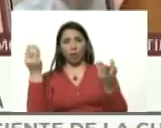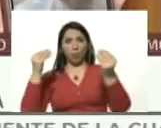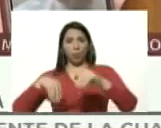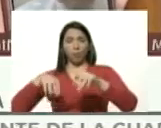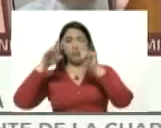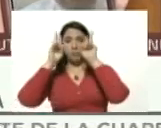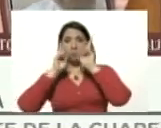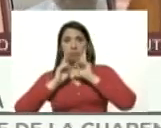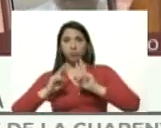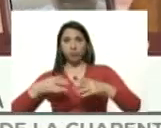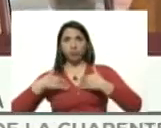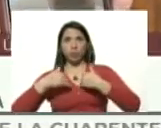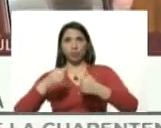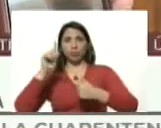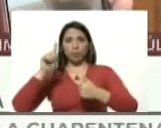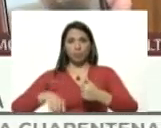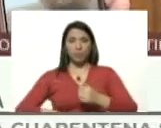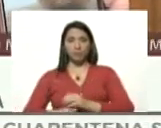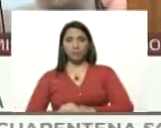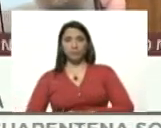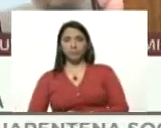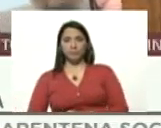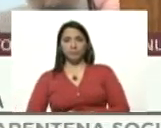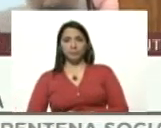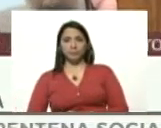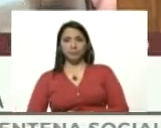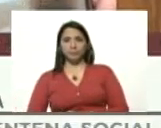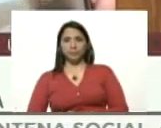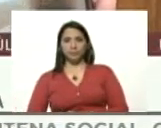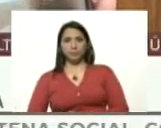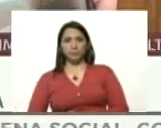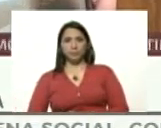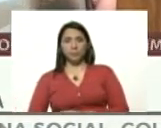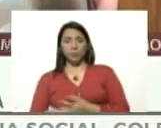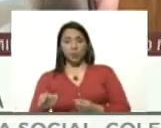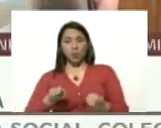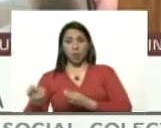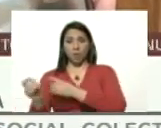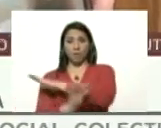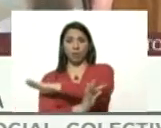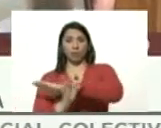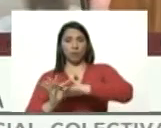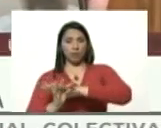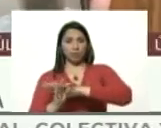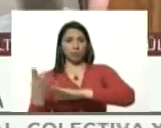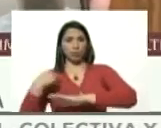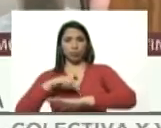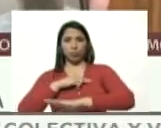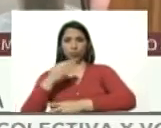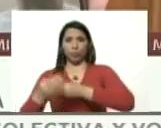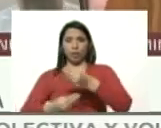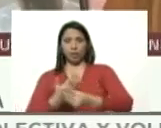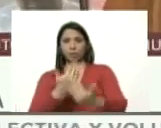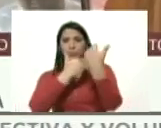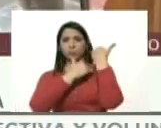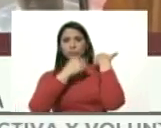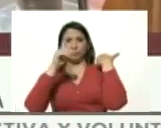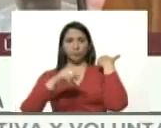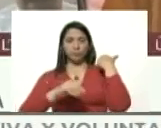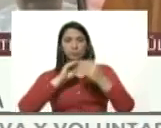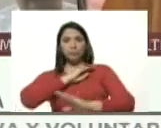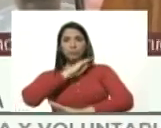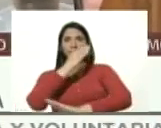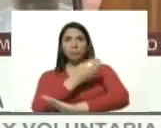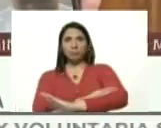sanitarios y los protocolos epidemiológicos en los controles fronterizos que estamos llevando a cabo, el